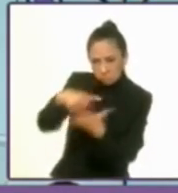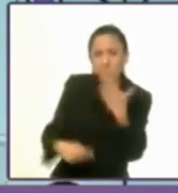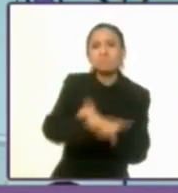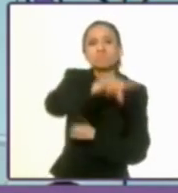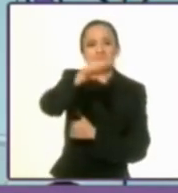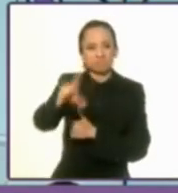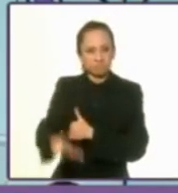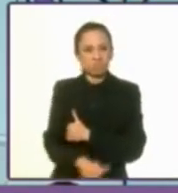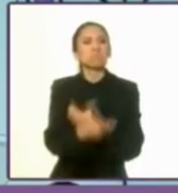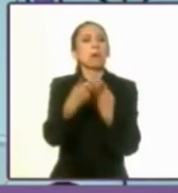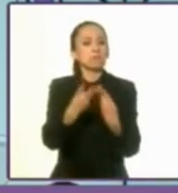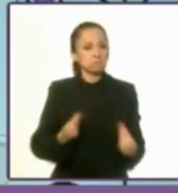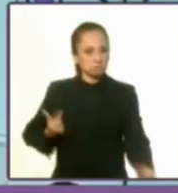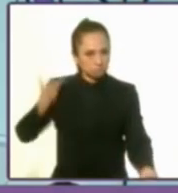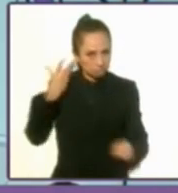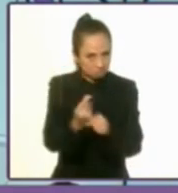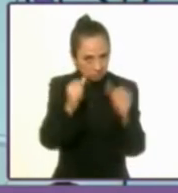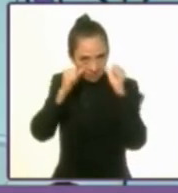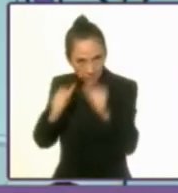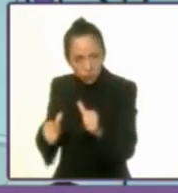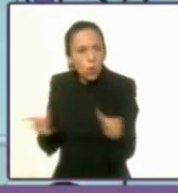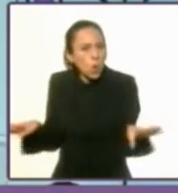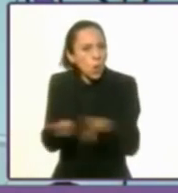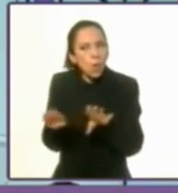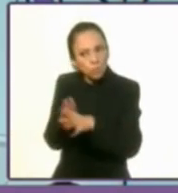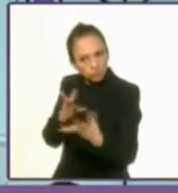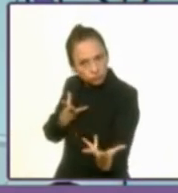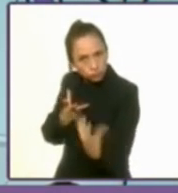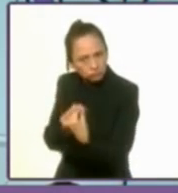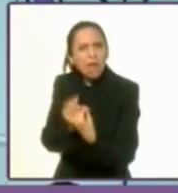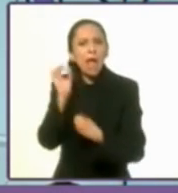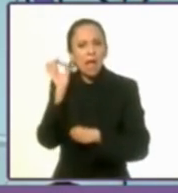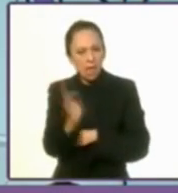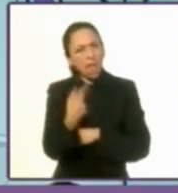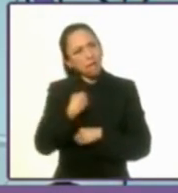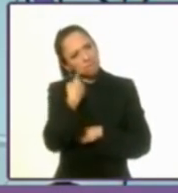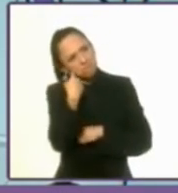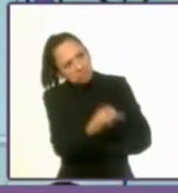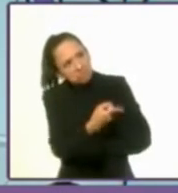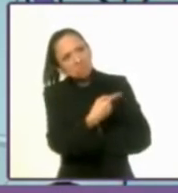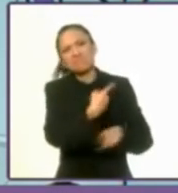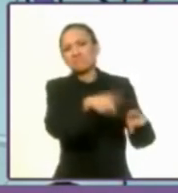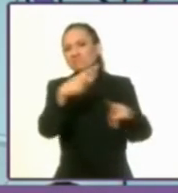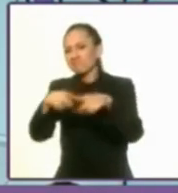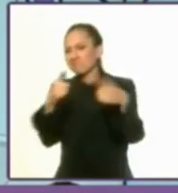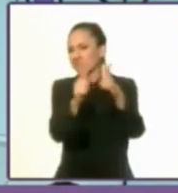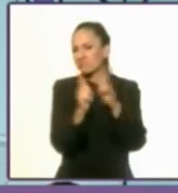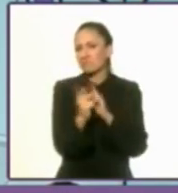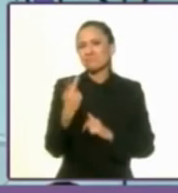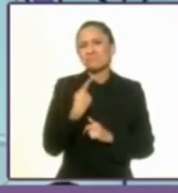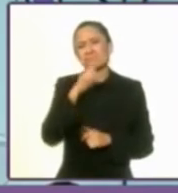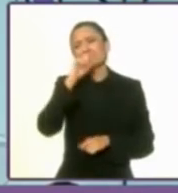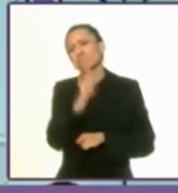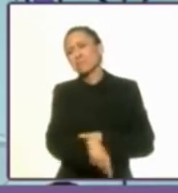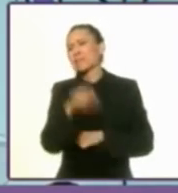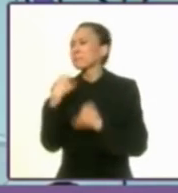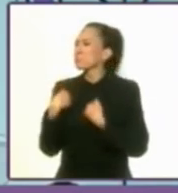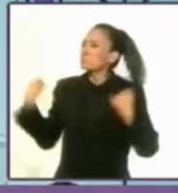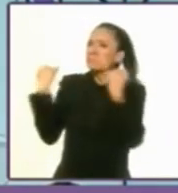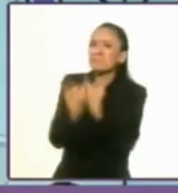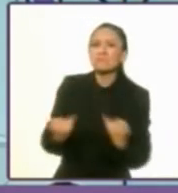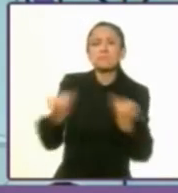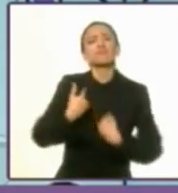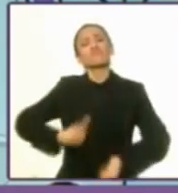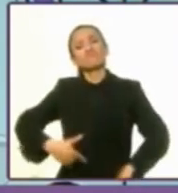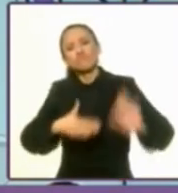es necesario trabajar en conjunto ya hemos oído a todos los partidos políticos decir las mismas promesas de siempre necesitamos